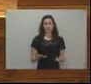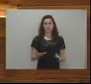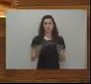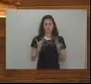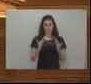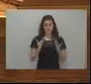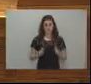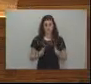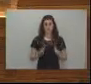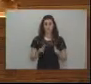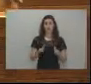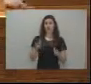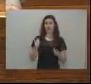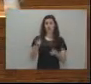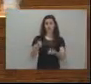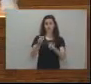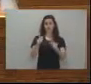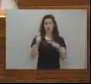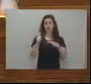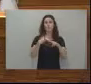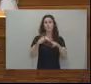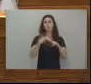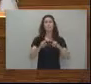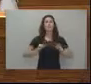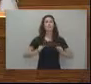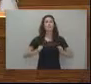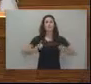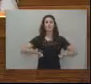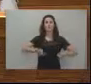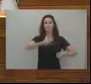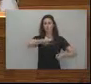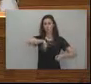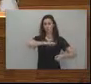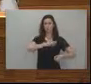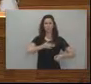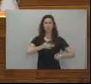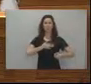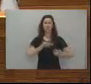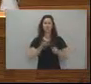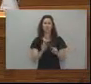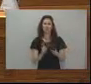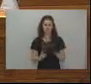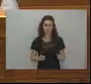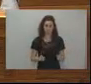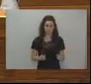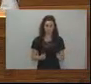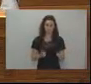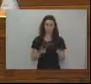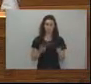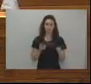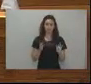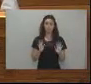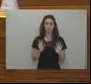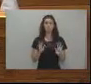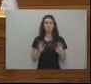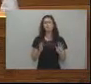Nos habían dicho antes que la política no empieza ni acaba en nosotros, que eso es sadanismo, por supuesto. Pero también